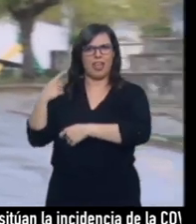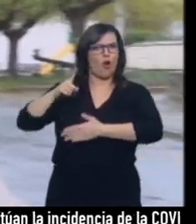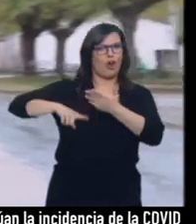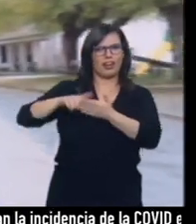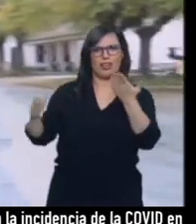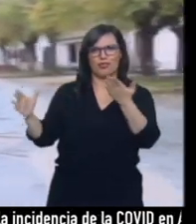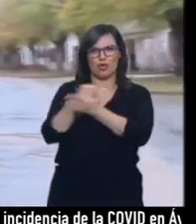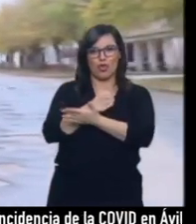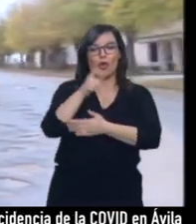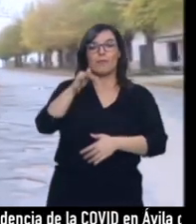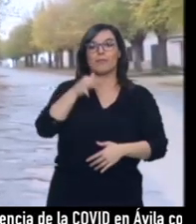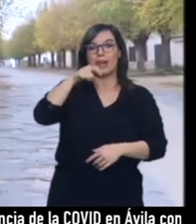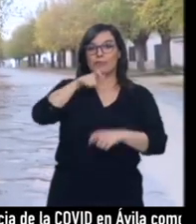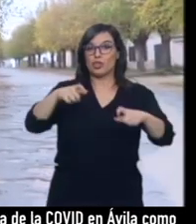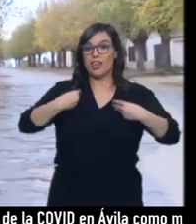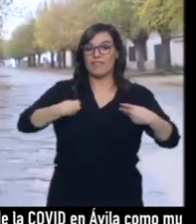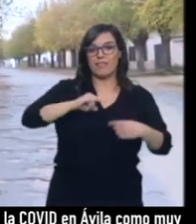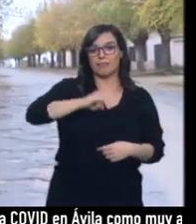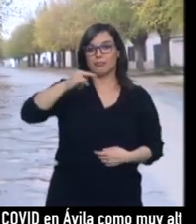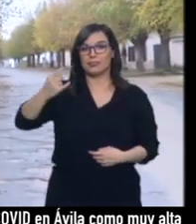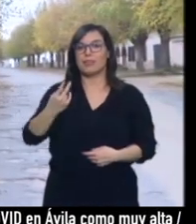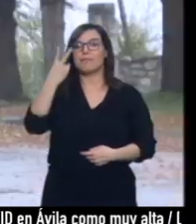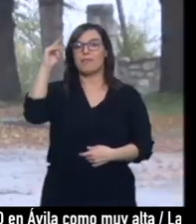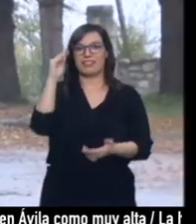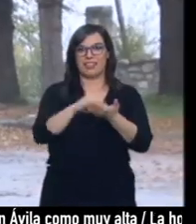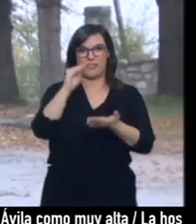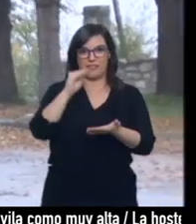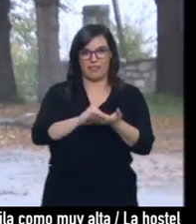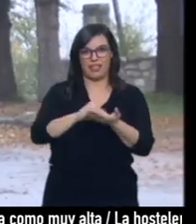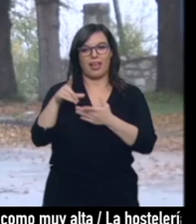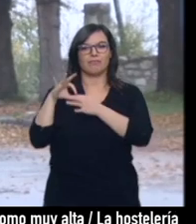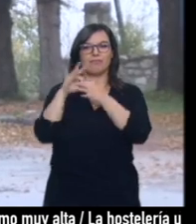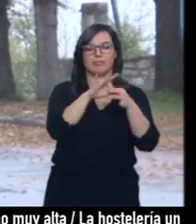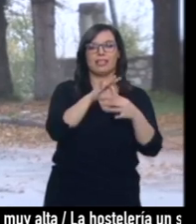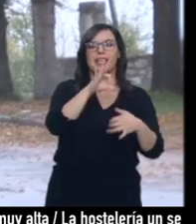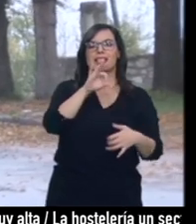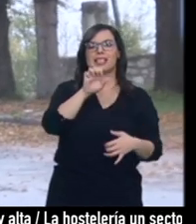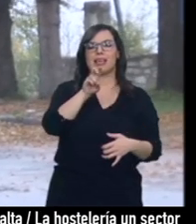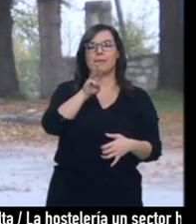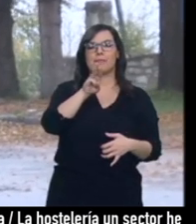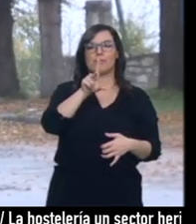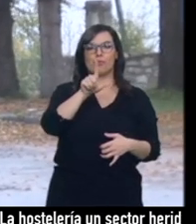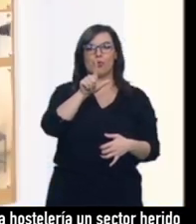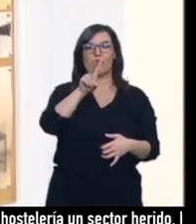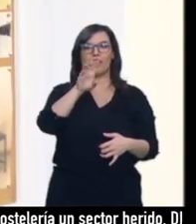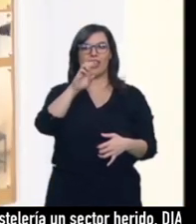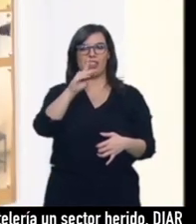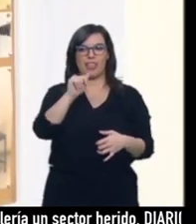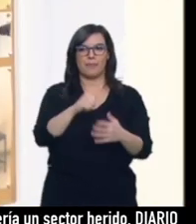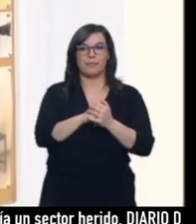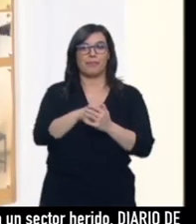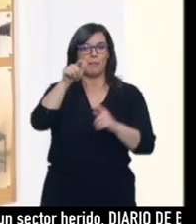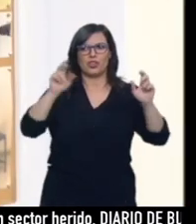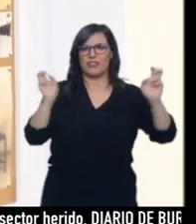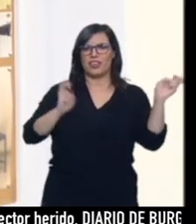haber multiplicado por 20 la vida de este núcleo de población dependiente de Sepúlveda. La segunda ola somos ya 40. Ha venido todo tipo